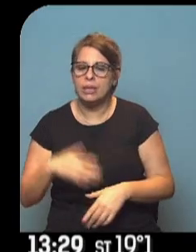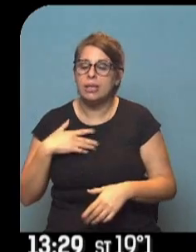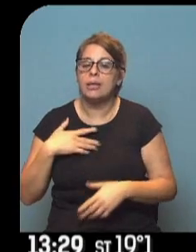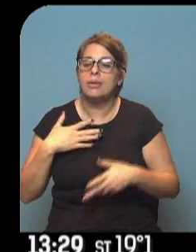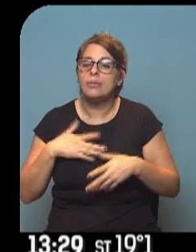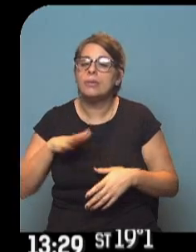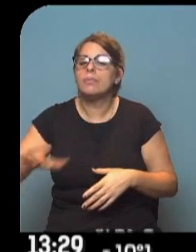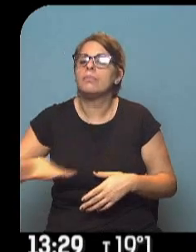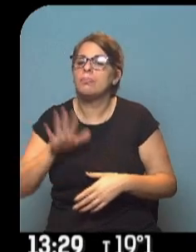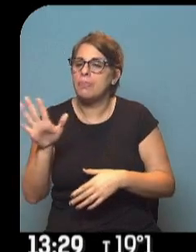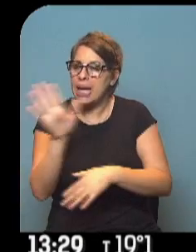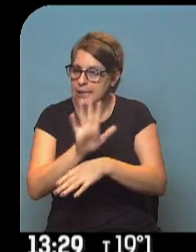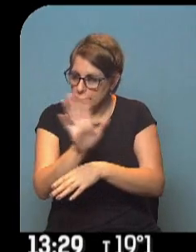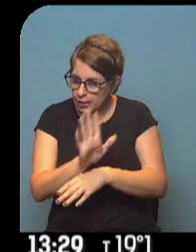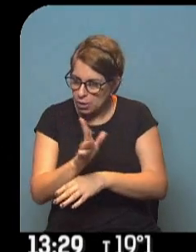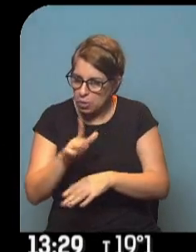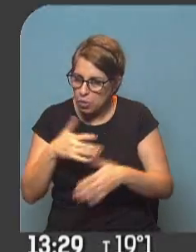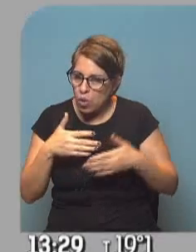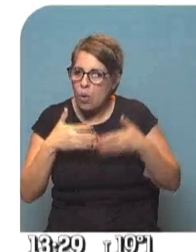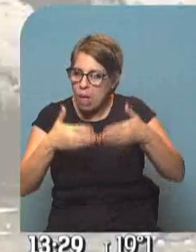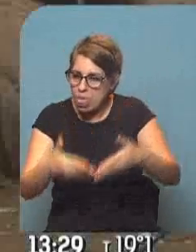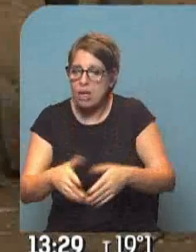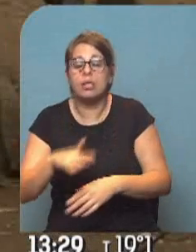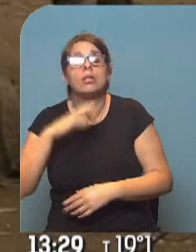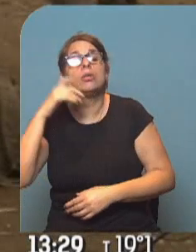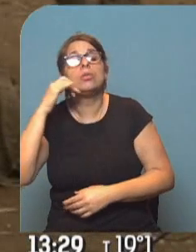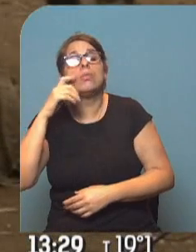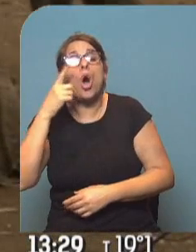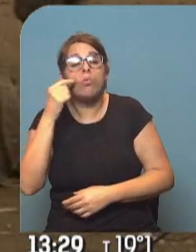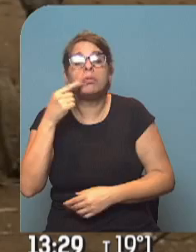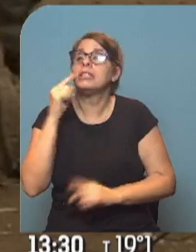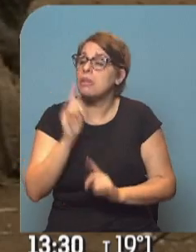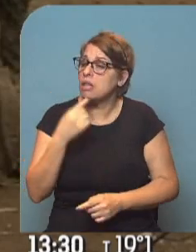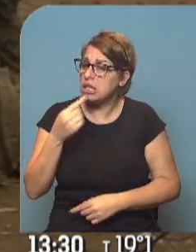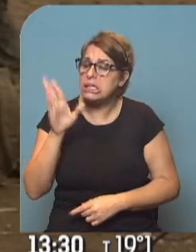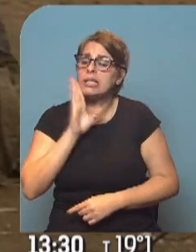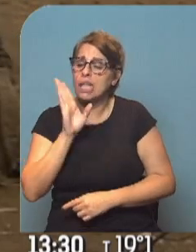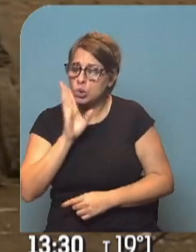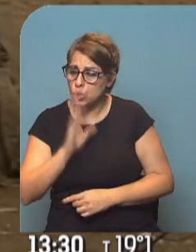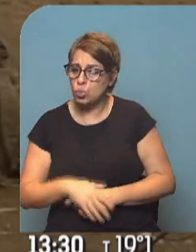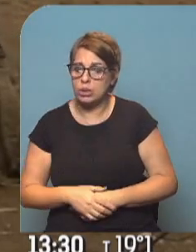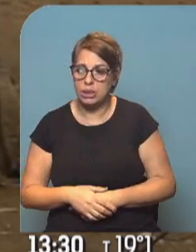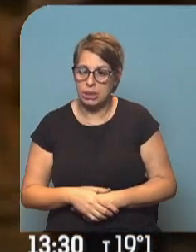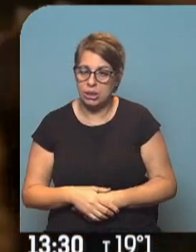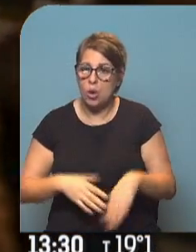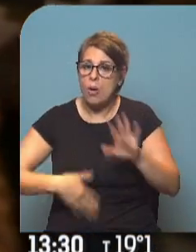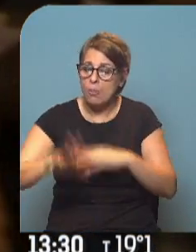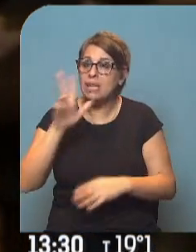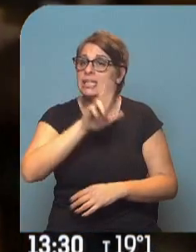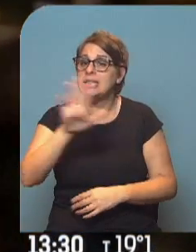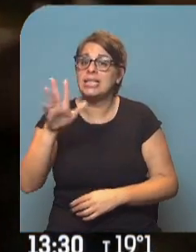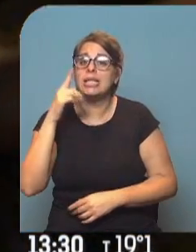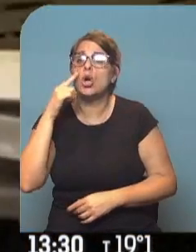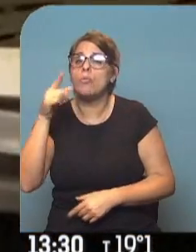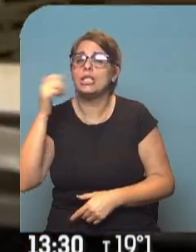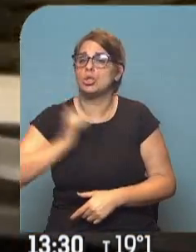norte del Pacífico. Pyongyang también demandaría como contrapartida que Estados Unidos retire los más de 35.000 hombres